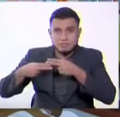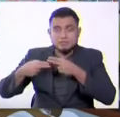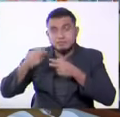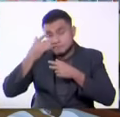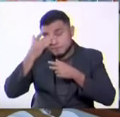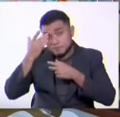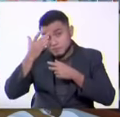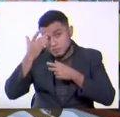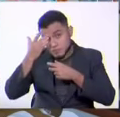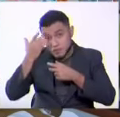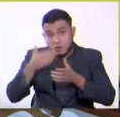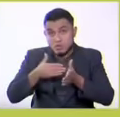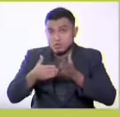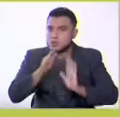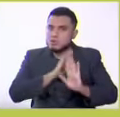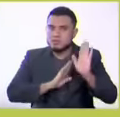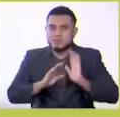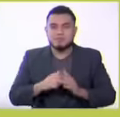un poco de historia.